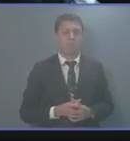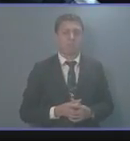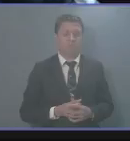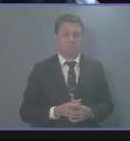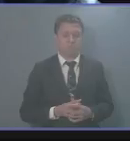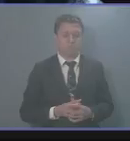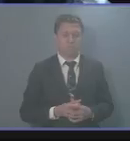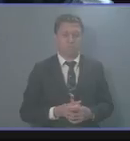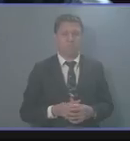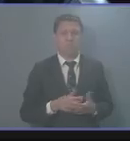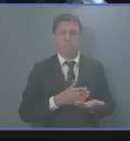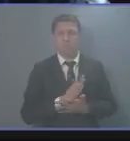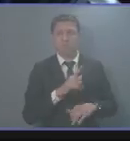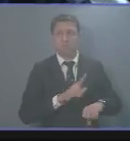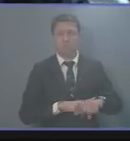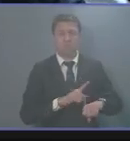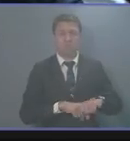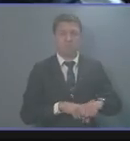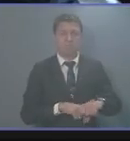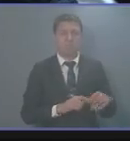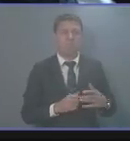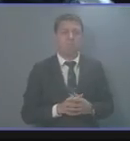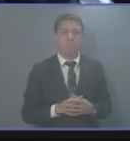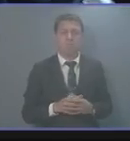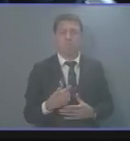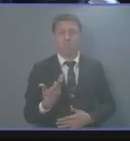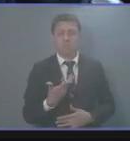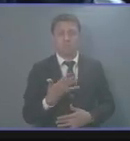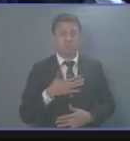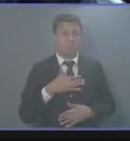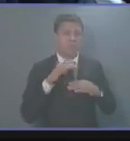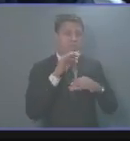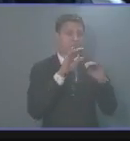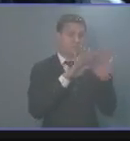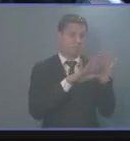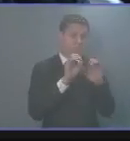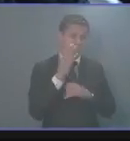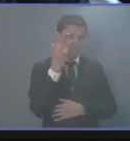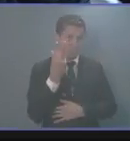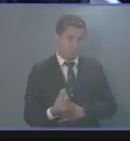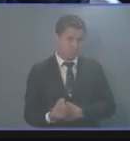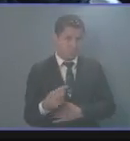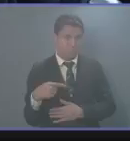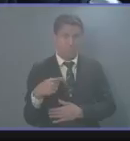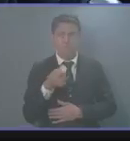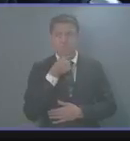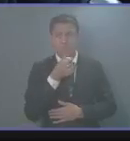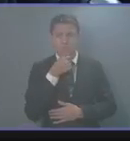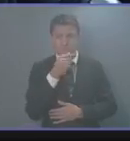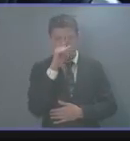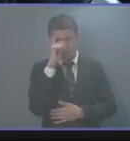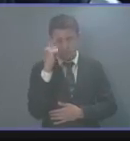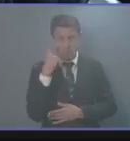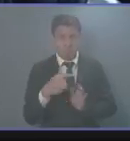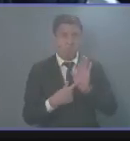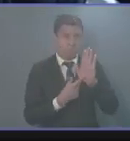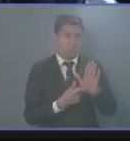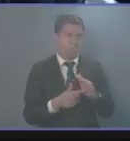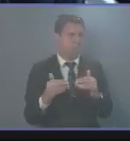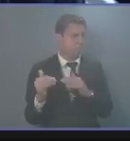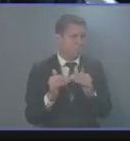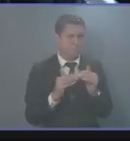digamos en los tiempos, que son 90 días cuando llegan los informes, al igual que el